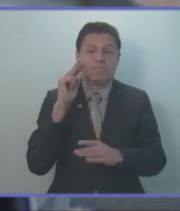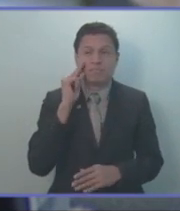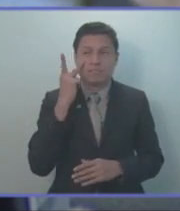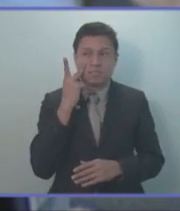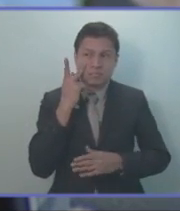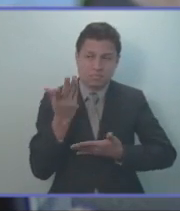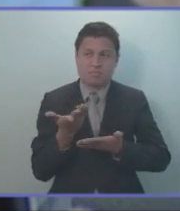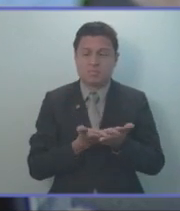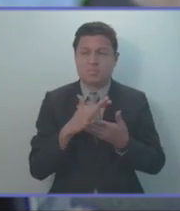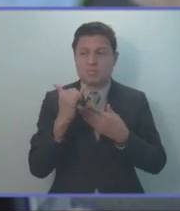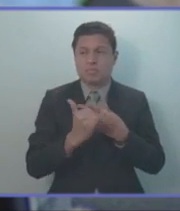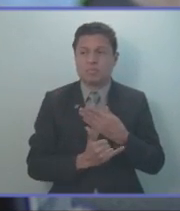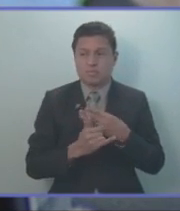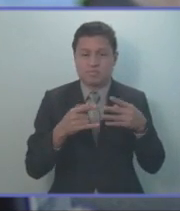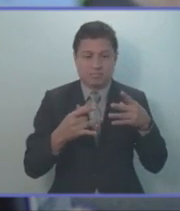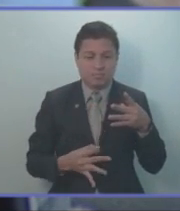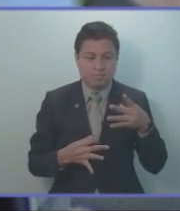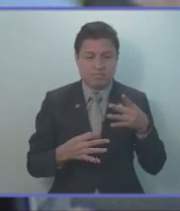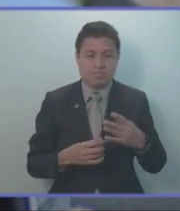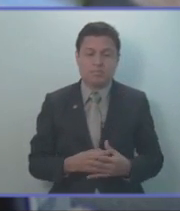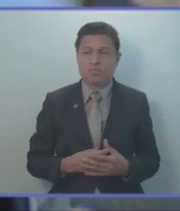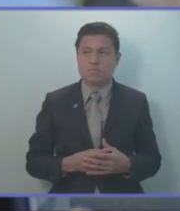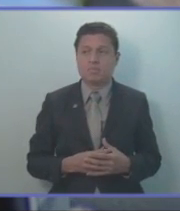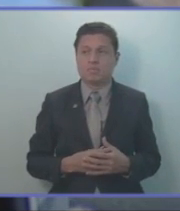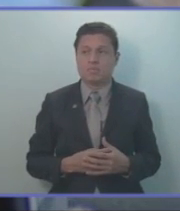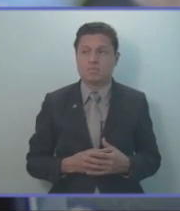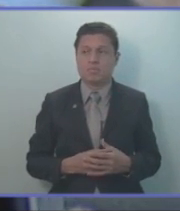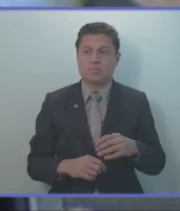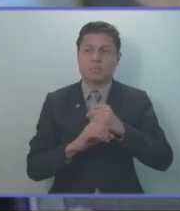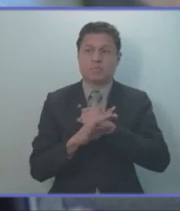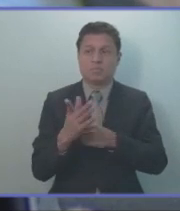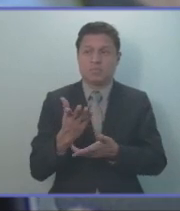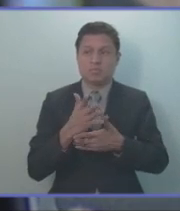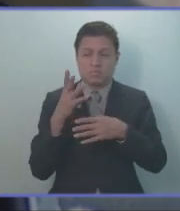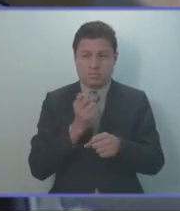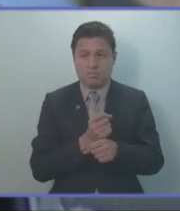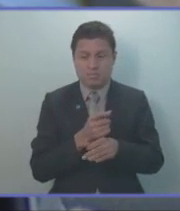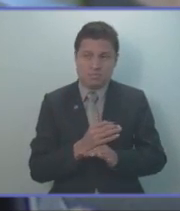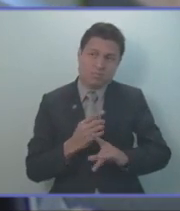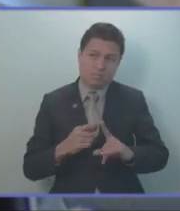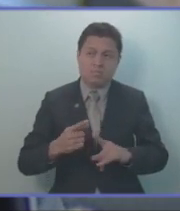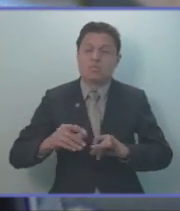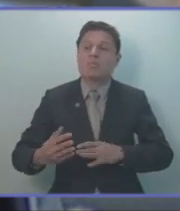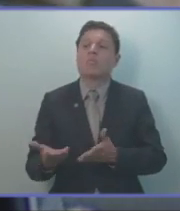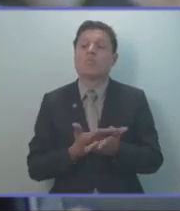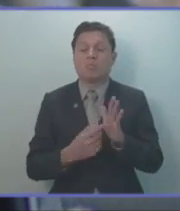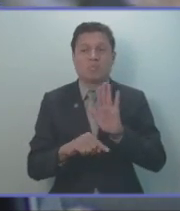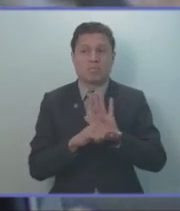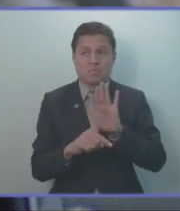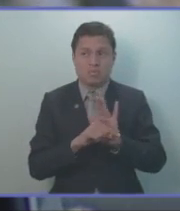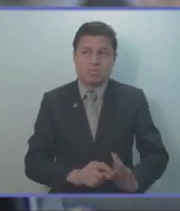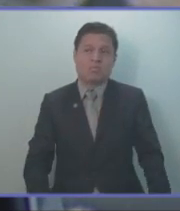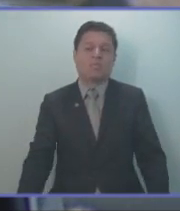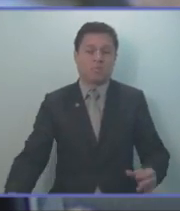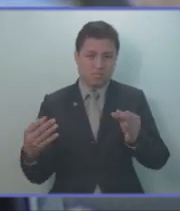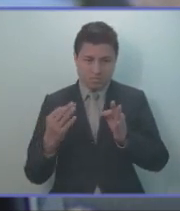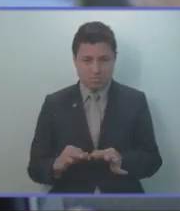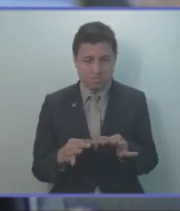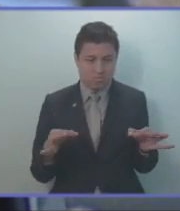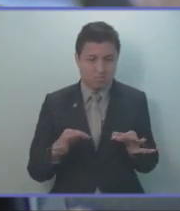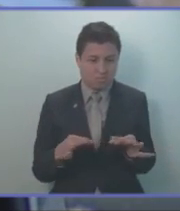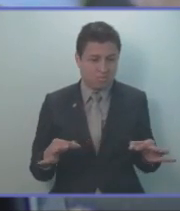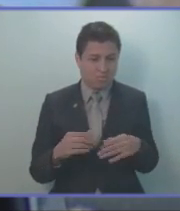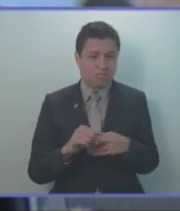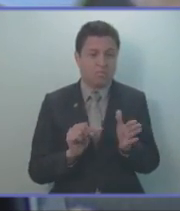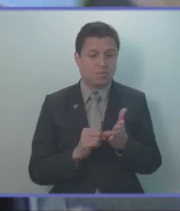a un proyecto de ley, se pronuncia y se resuelve el fondo. En el sentido negativo, una vez el Pleno Legislativo